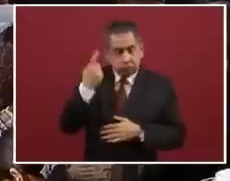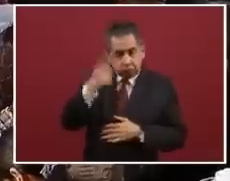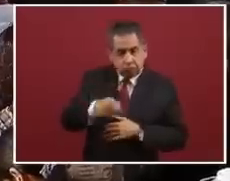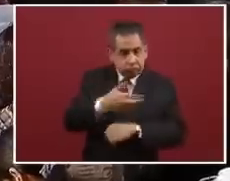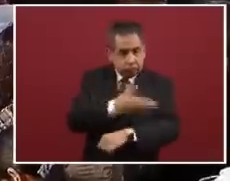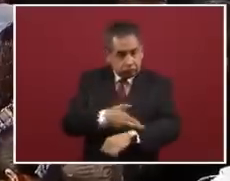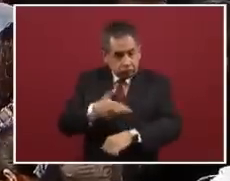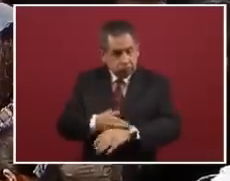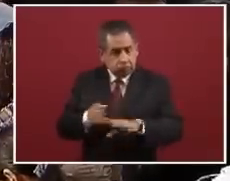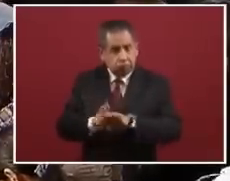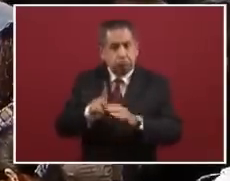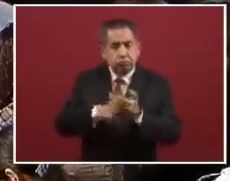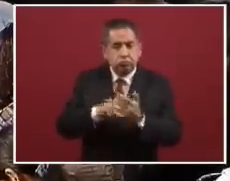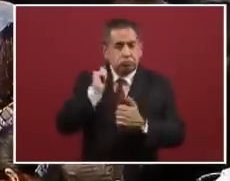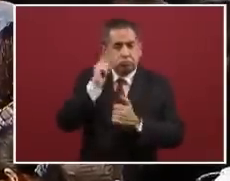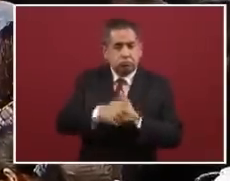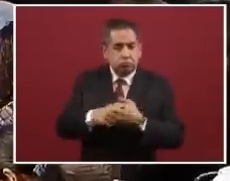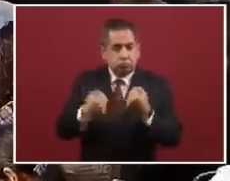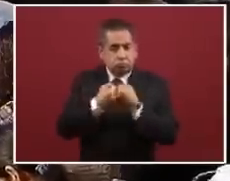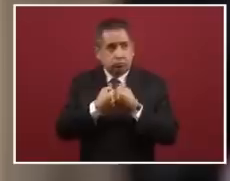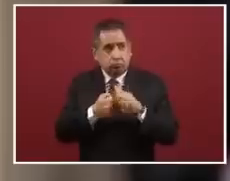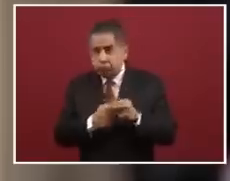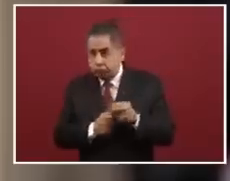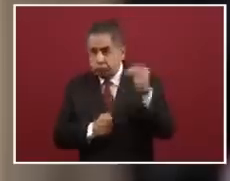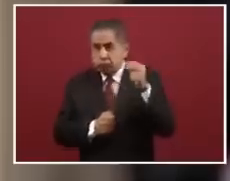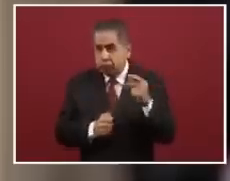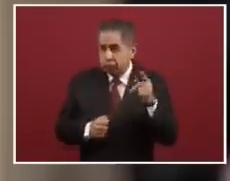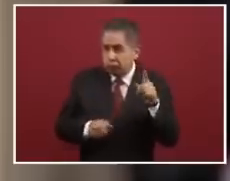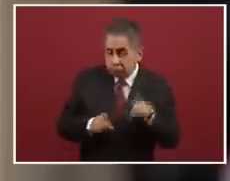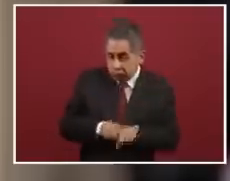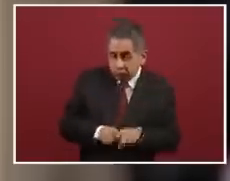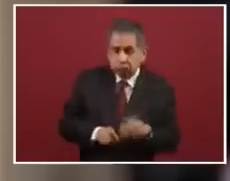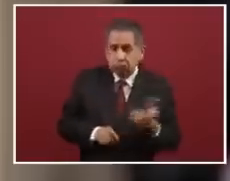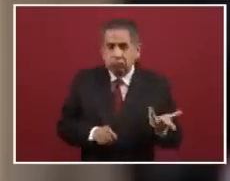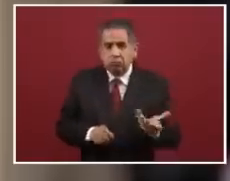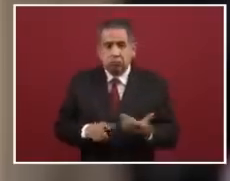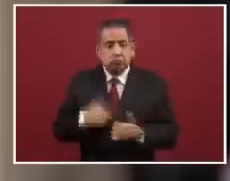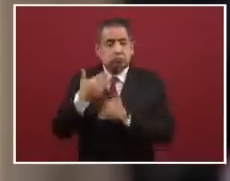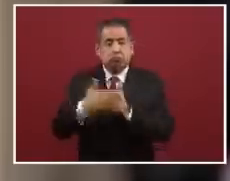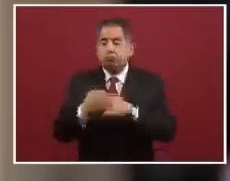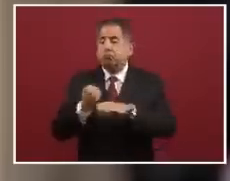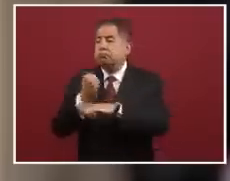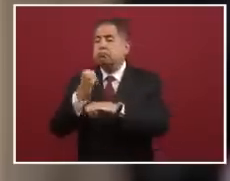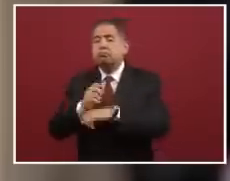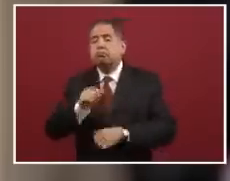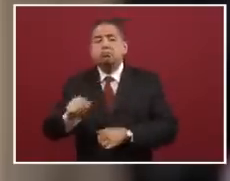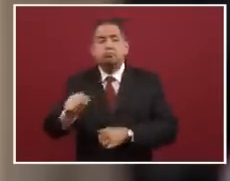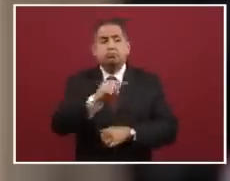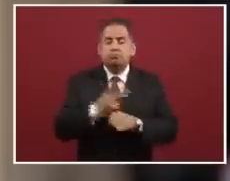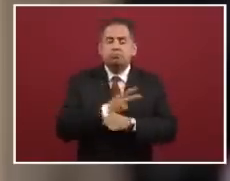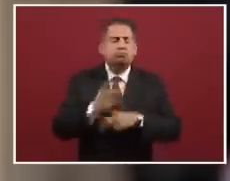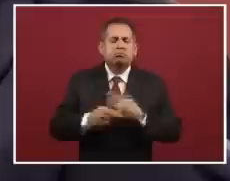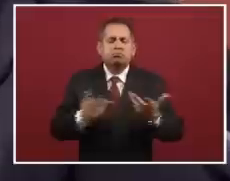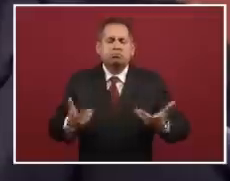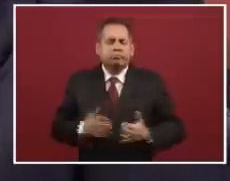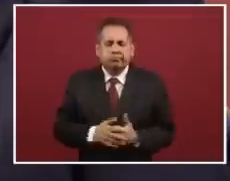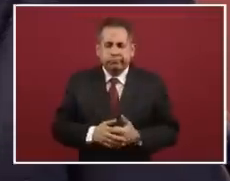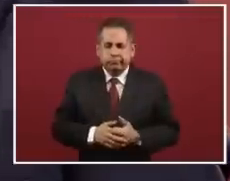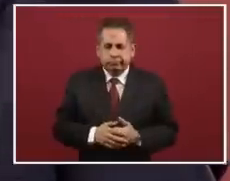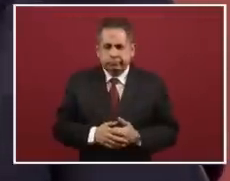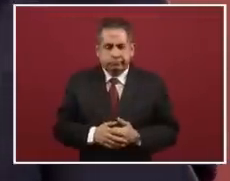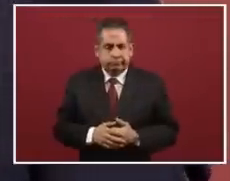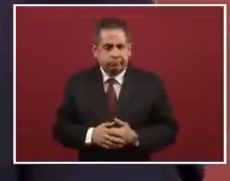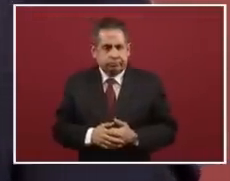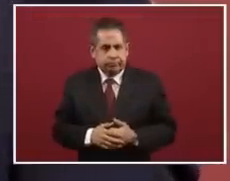me imagino que será algo similar en la frontera norte. ¿Qué sigue a nivel estados, empezando por las